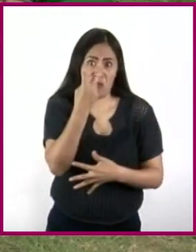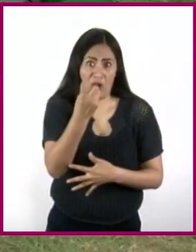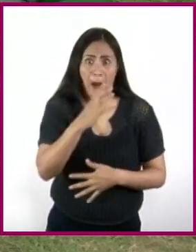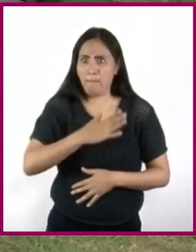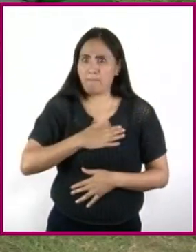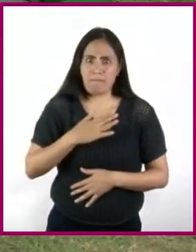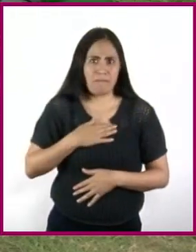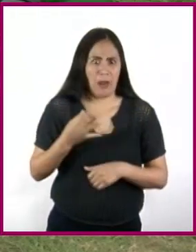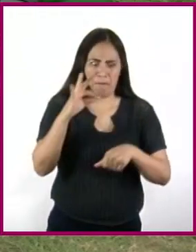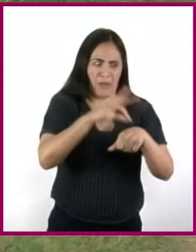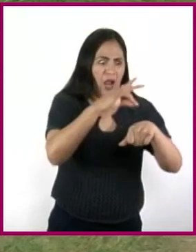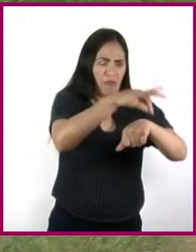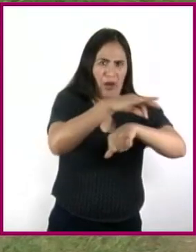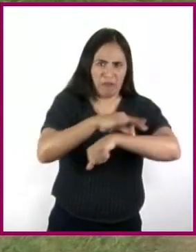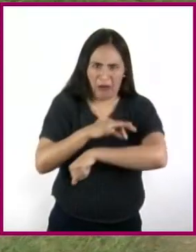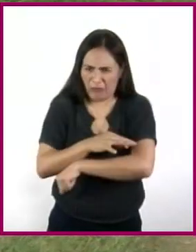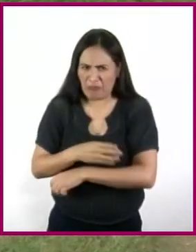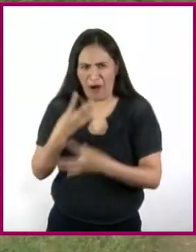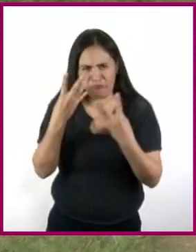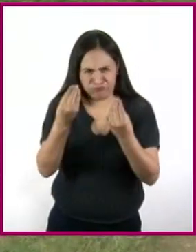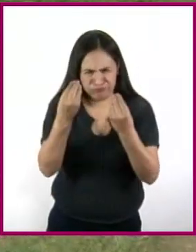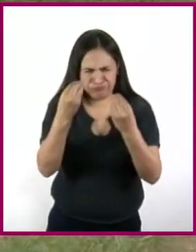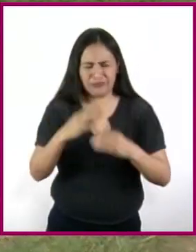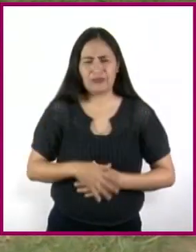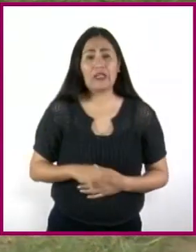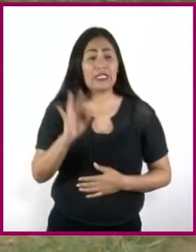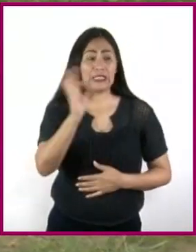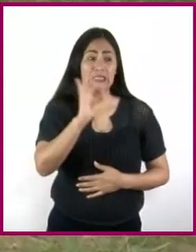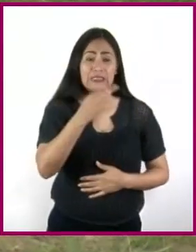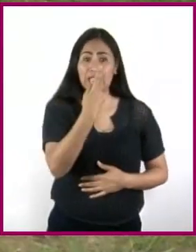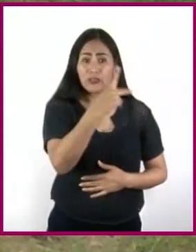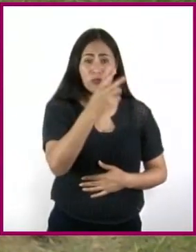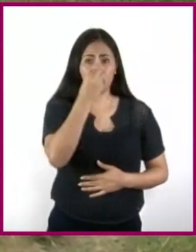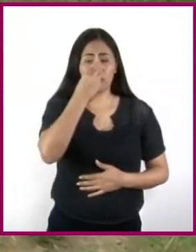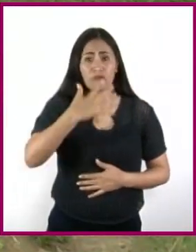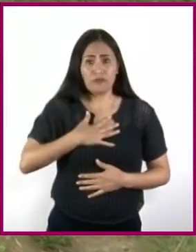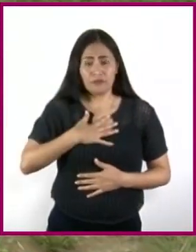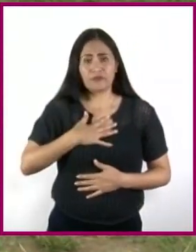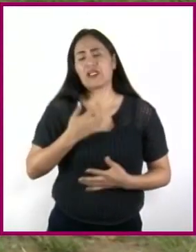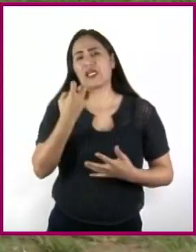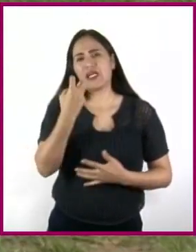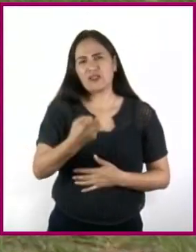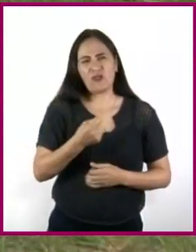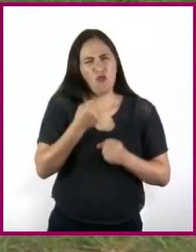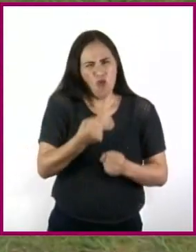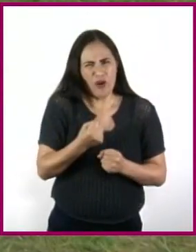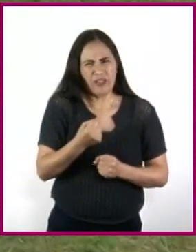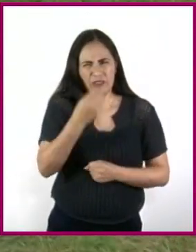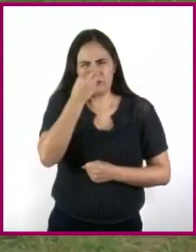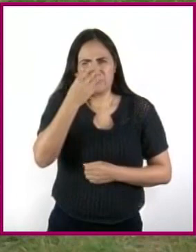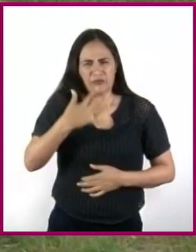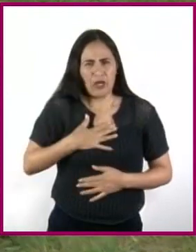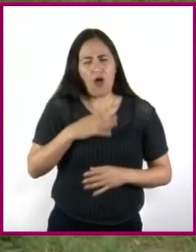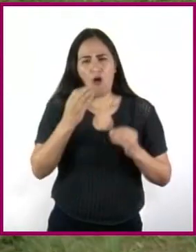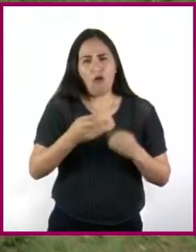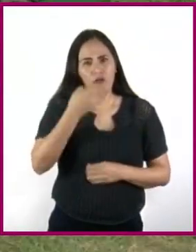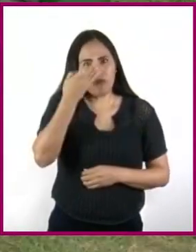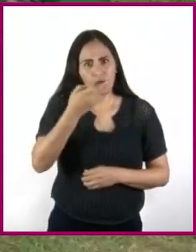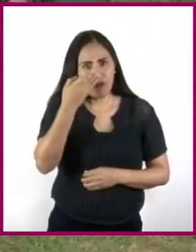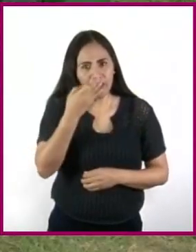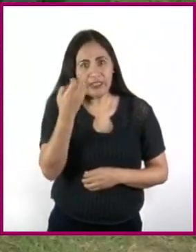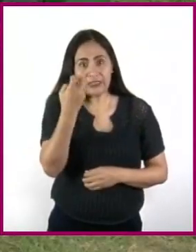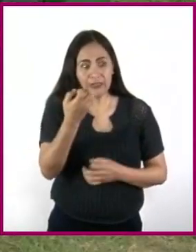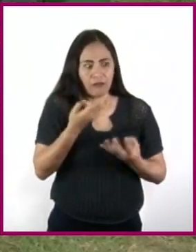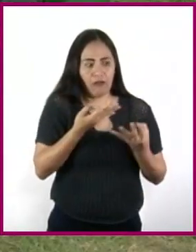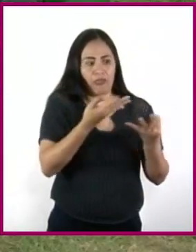persiguen bastante. Sí, tal vez es tu perfume. Los olores fuertes o florales de perfumes y fragancias también los atraen.